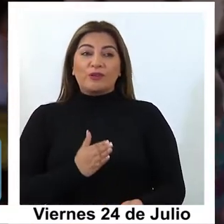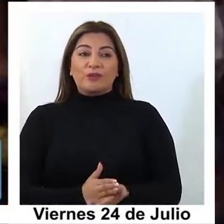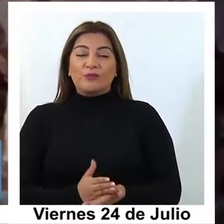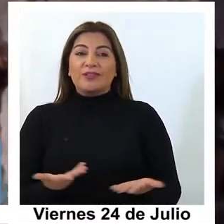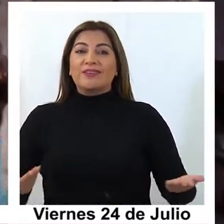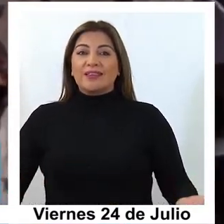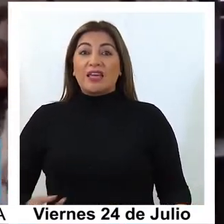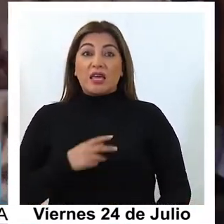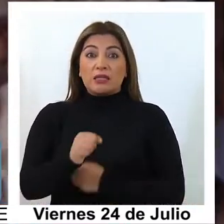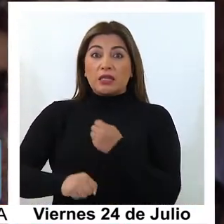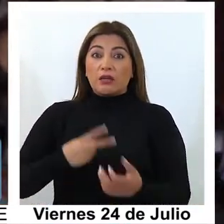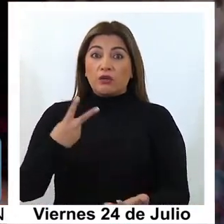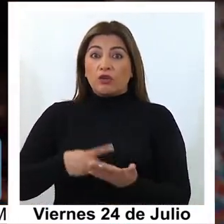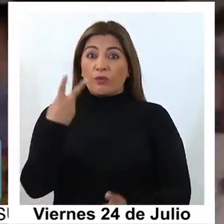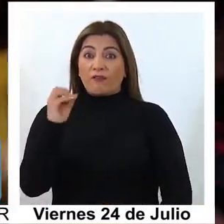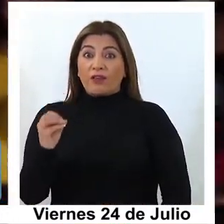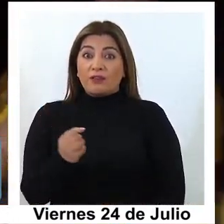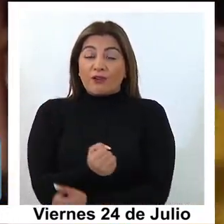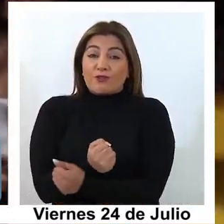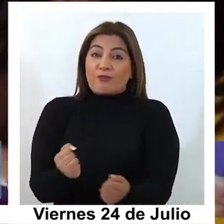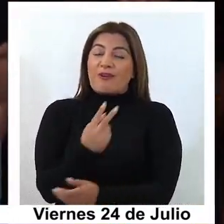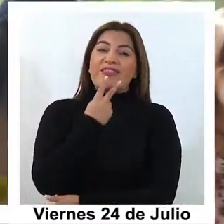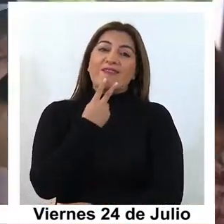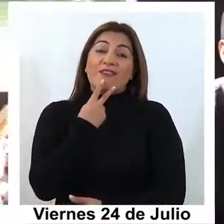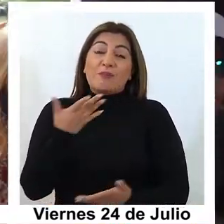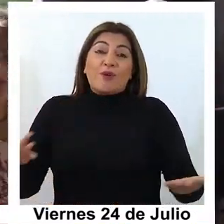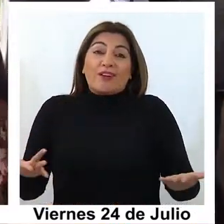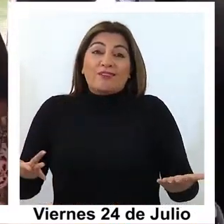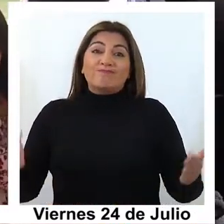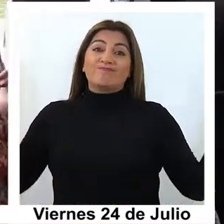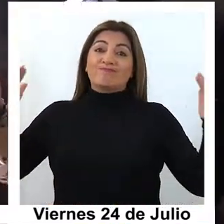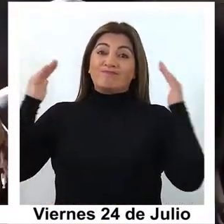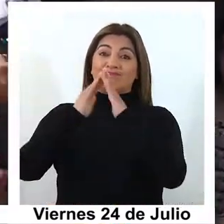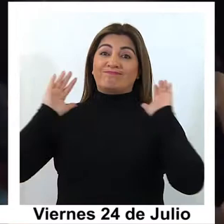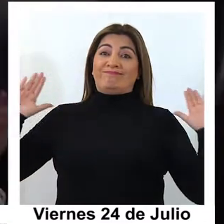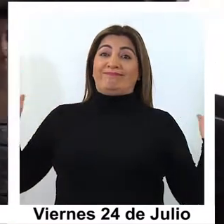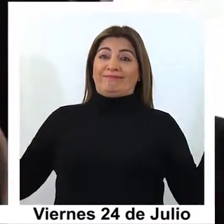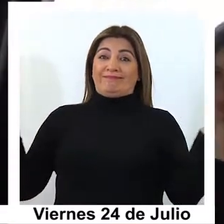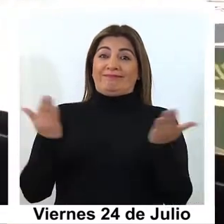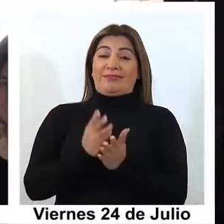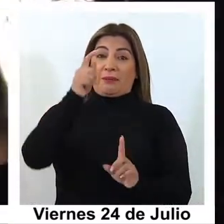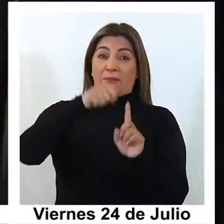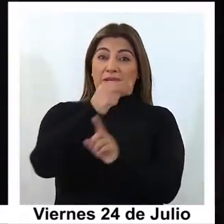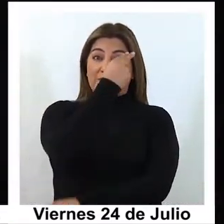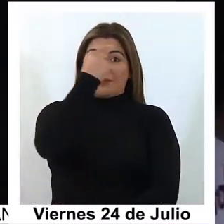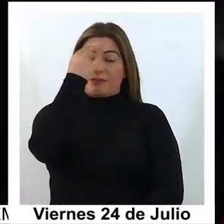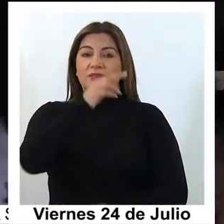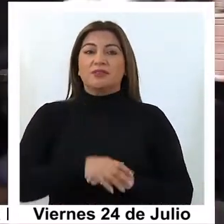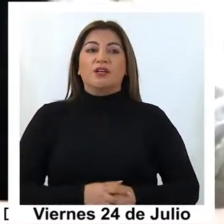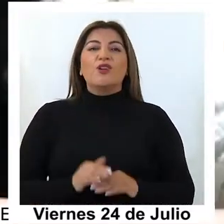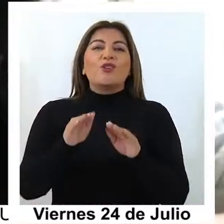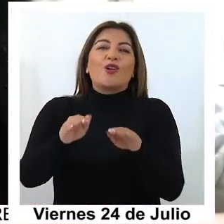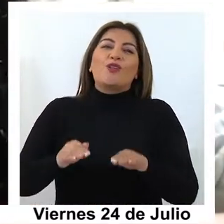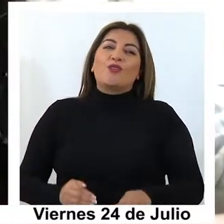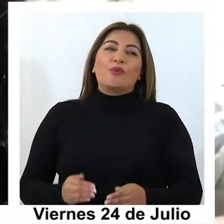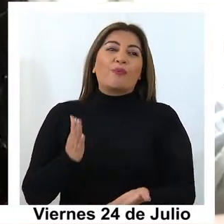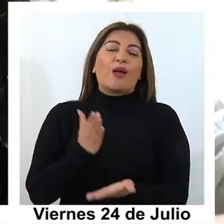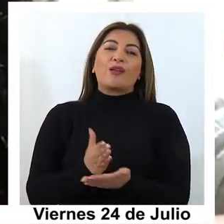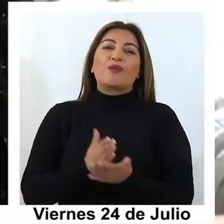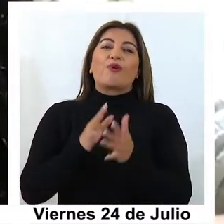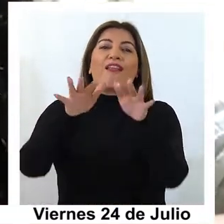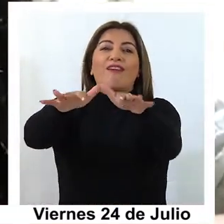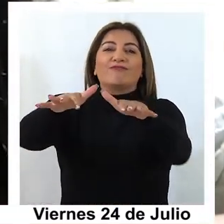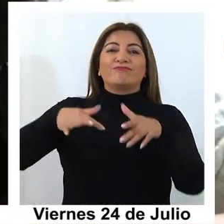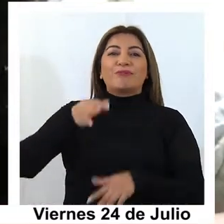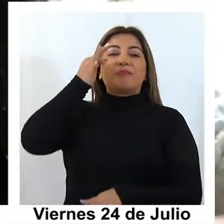generación de este 2020 no ha podido vivir producto del confinamiento en el que están desde marzo. No es lo mismo que estar en clases presenciales,